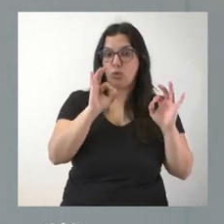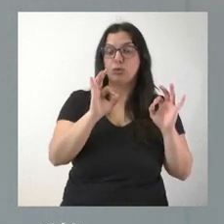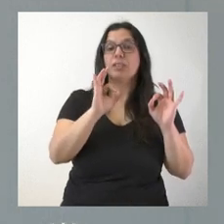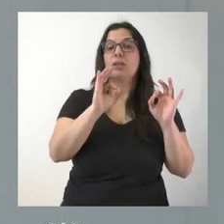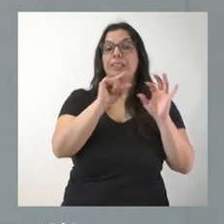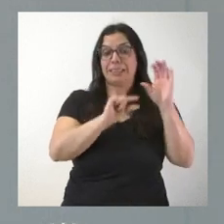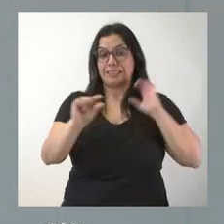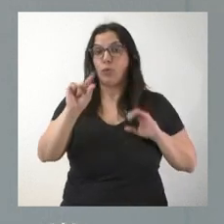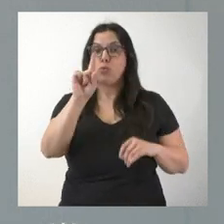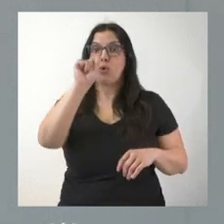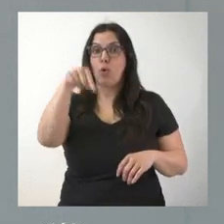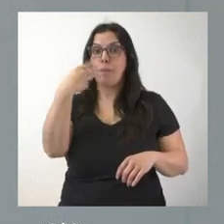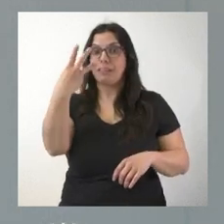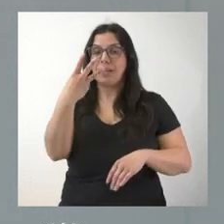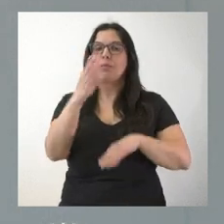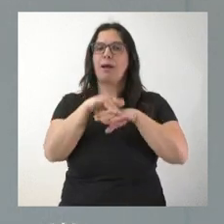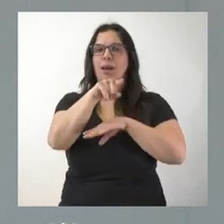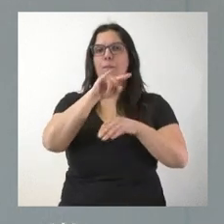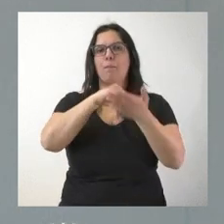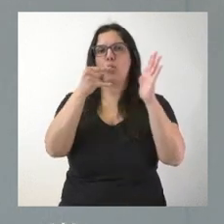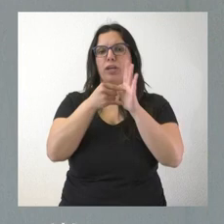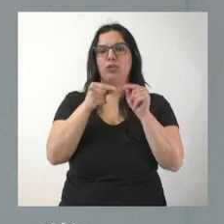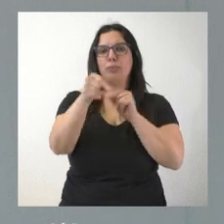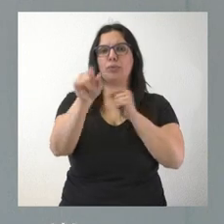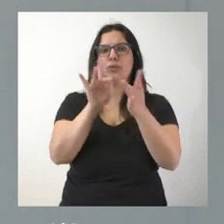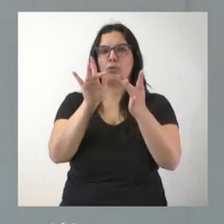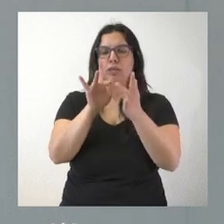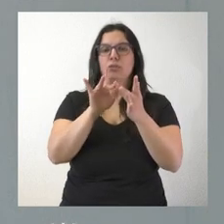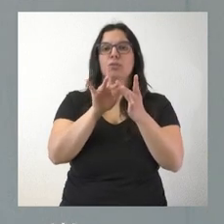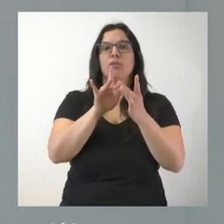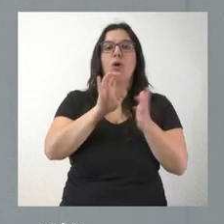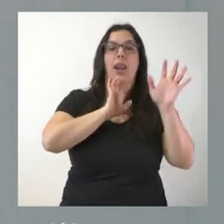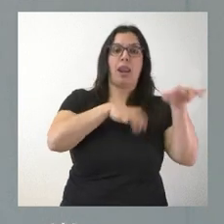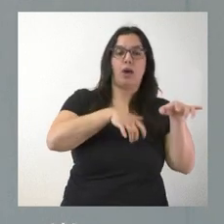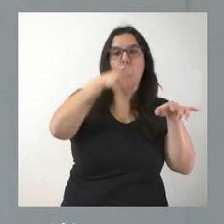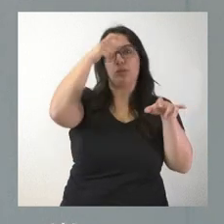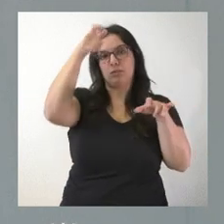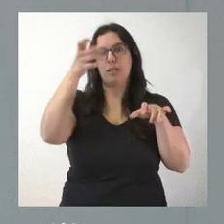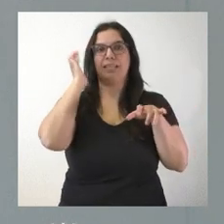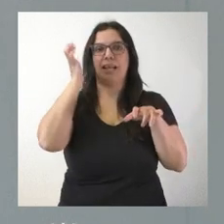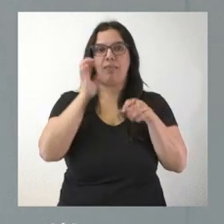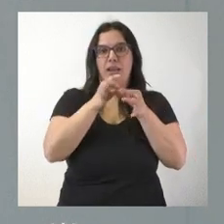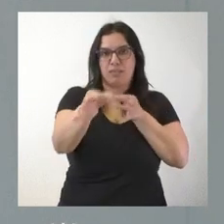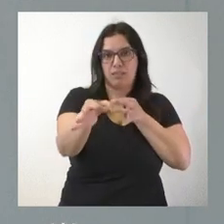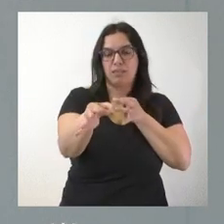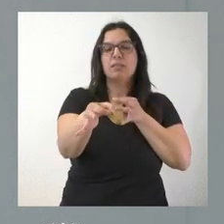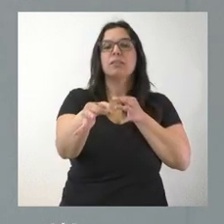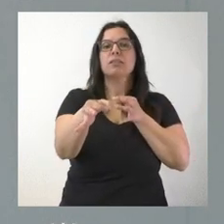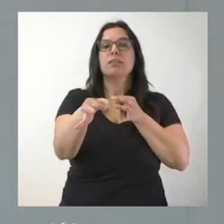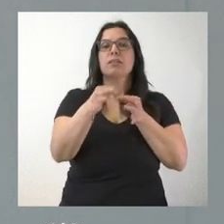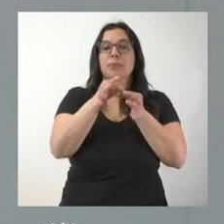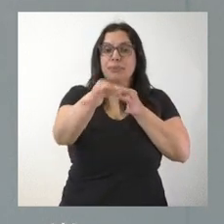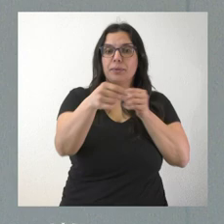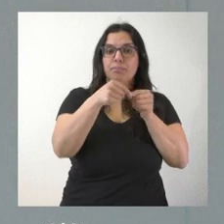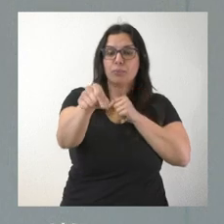1,3 en para este proyecto de comunicación entre el municipio de León y San Andrés de rábanedo que tiene una longitud